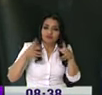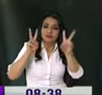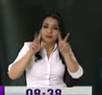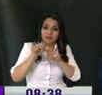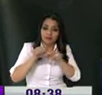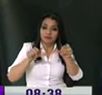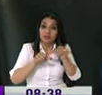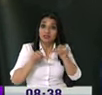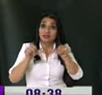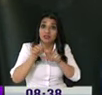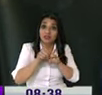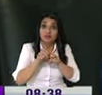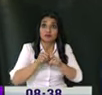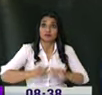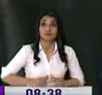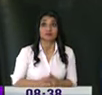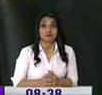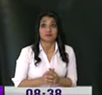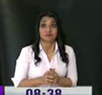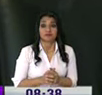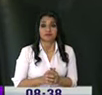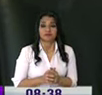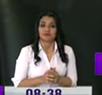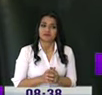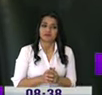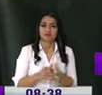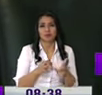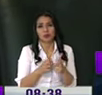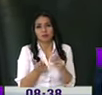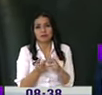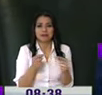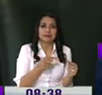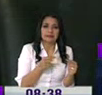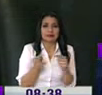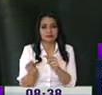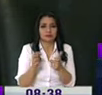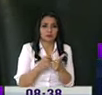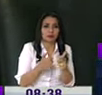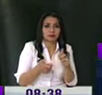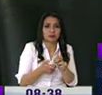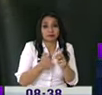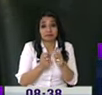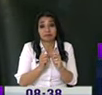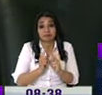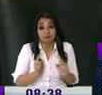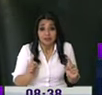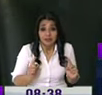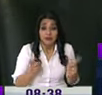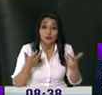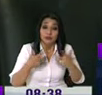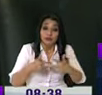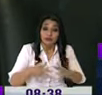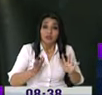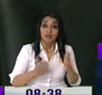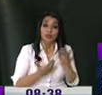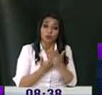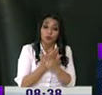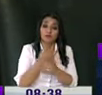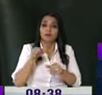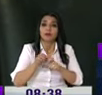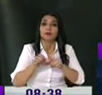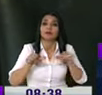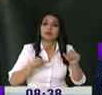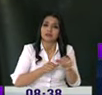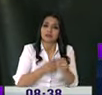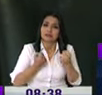administraciones, pues ha habido un tema de roces, de diferencias, pero creo que y ya con nuevas administraciones hemos